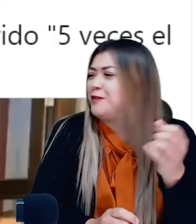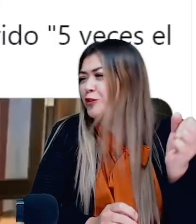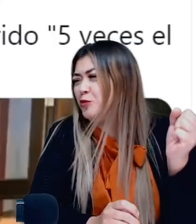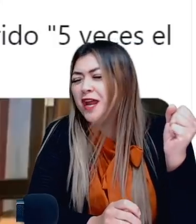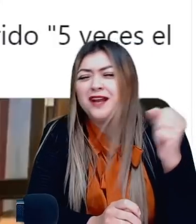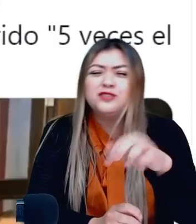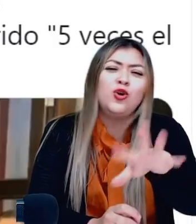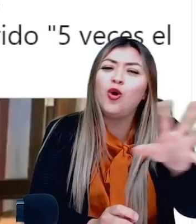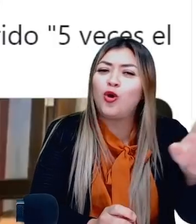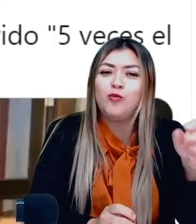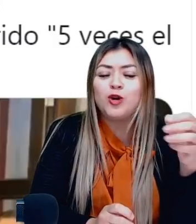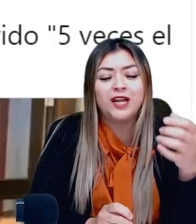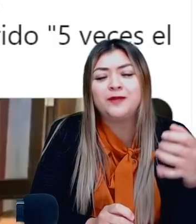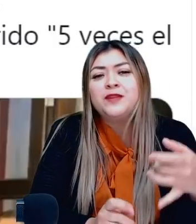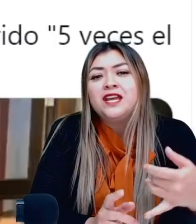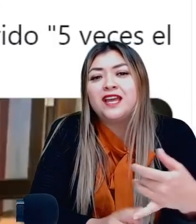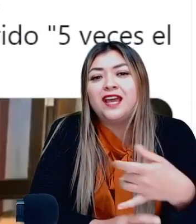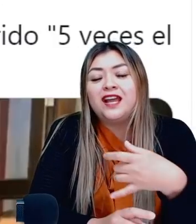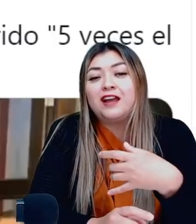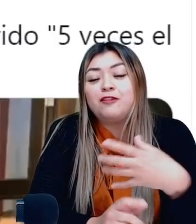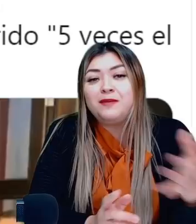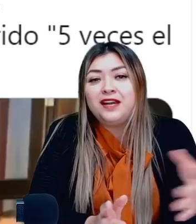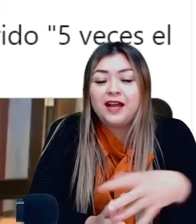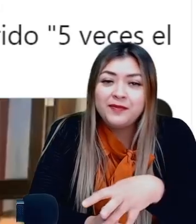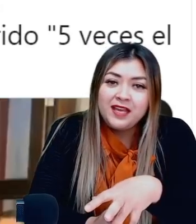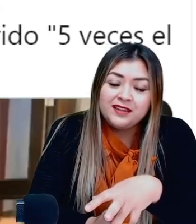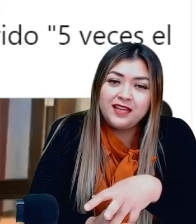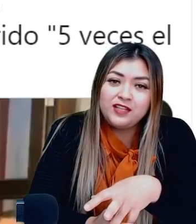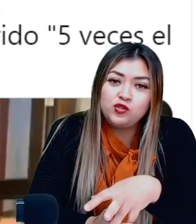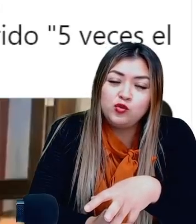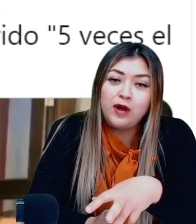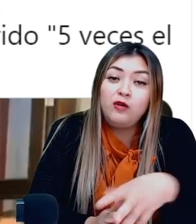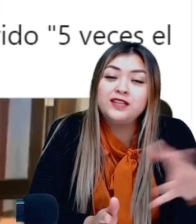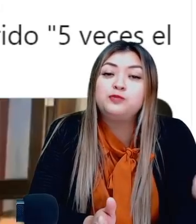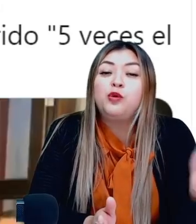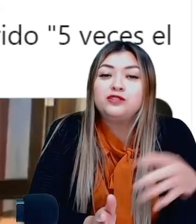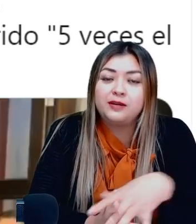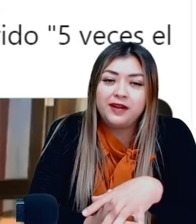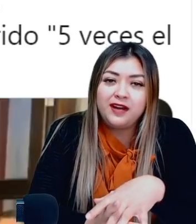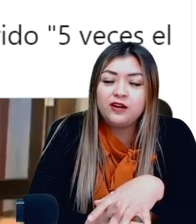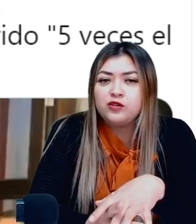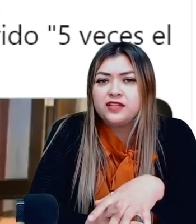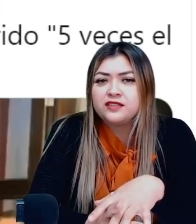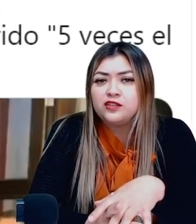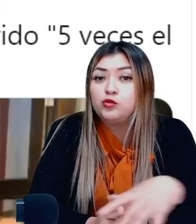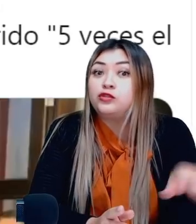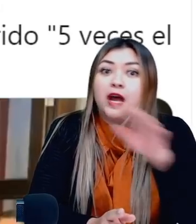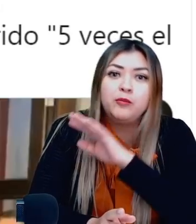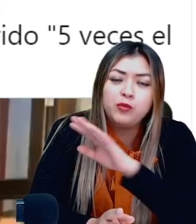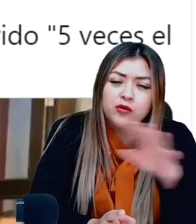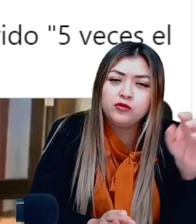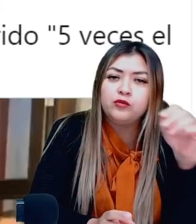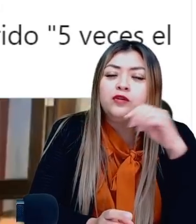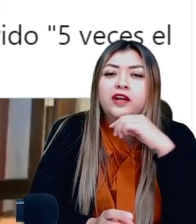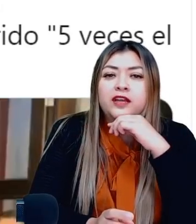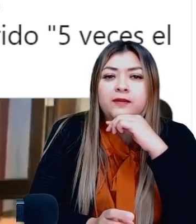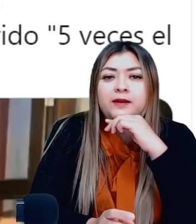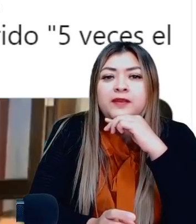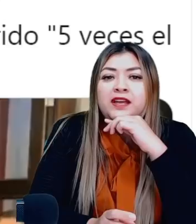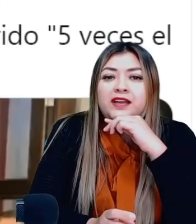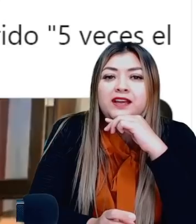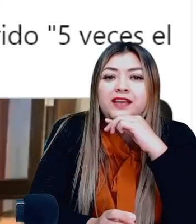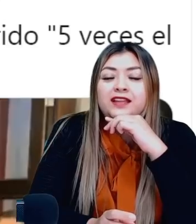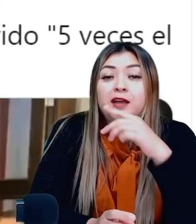empresas factureras, no, como creen, que la familia de su ahora esposa Mariana Rodríguez Cantú tampoco tuvo nada que